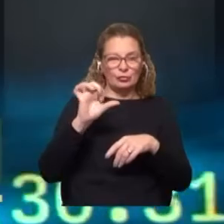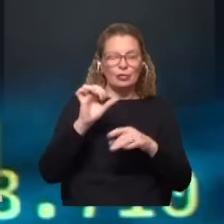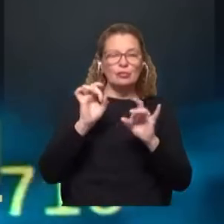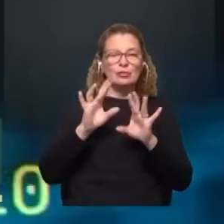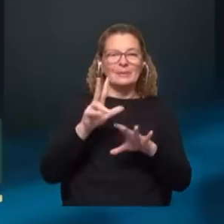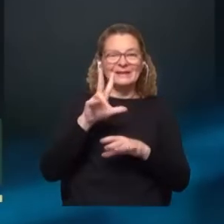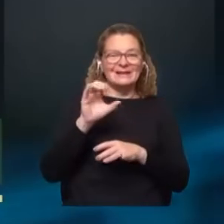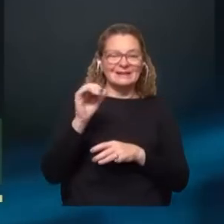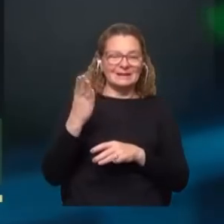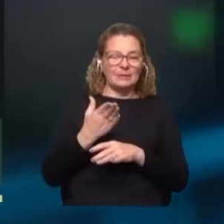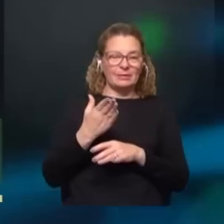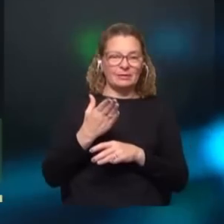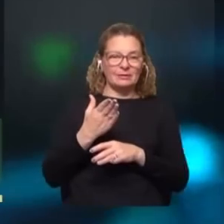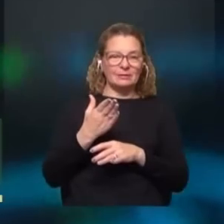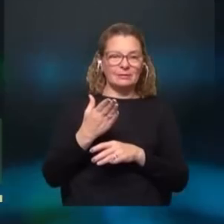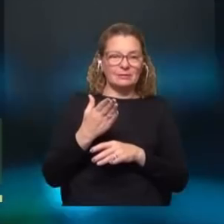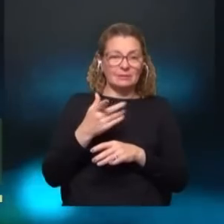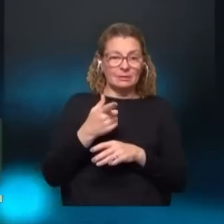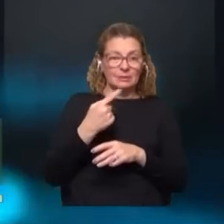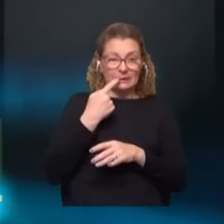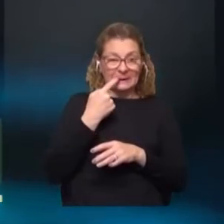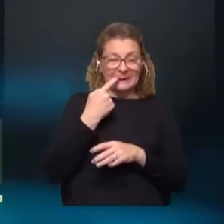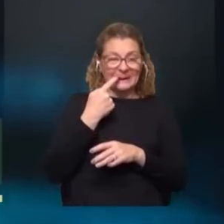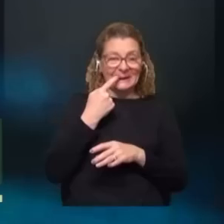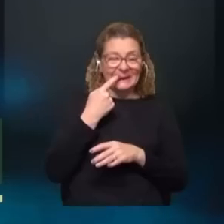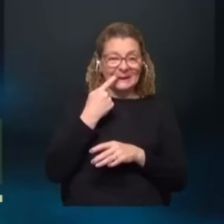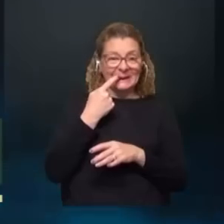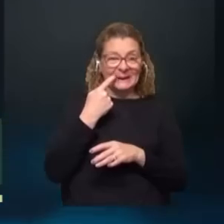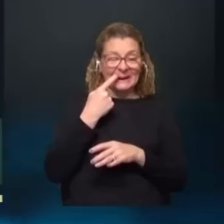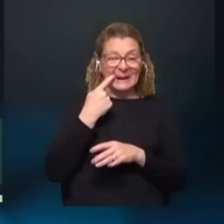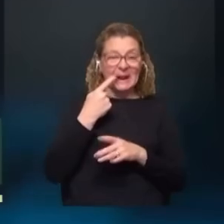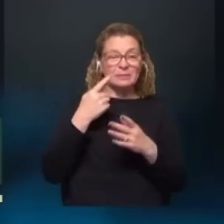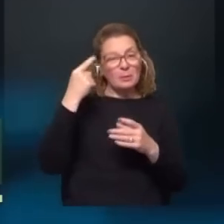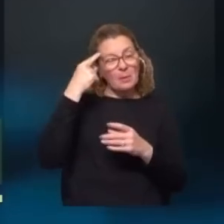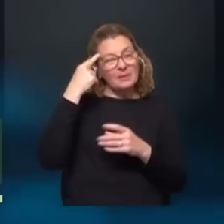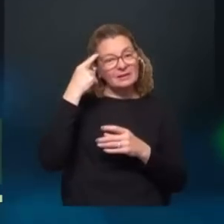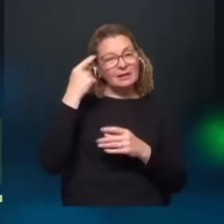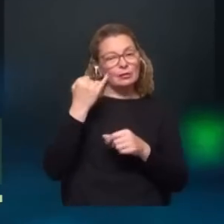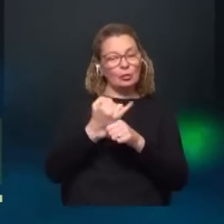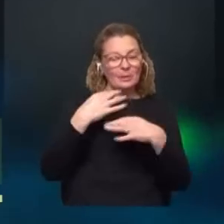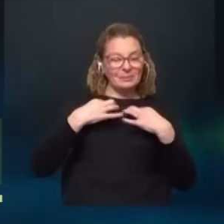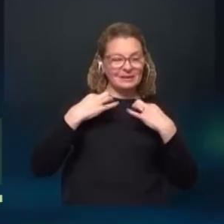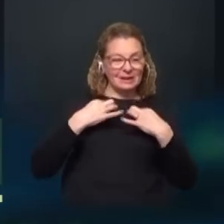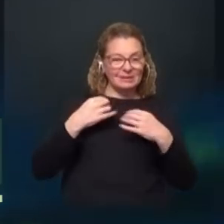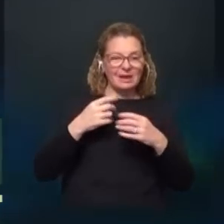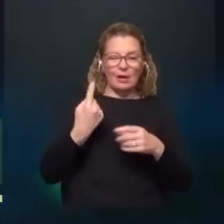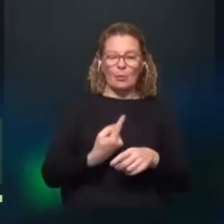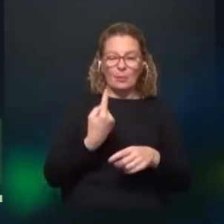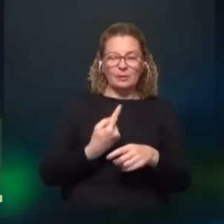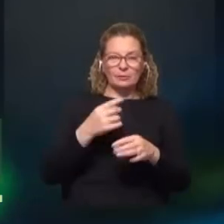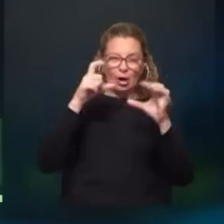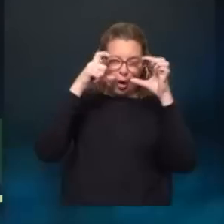el 30% de los rubros que releva y cuando decimos rubros Ahora nos vamos a meter pero estamos pensando en el indumentaria vestimenta electrodomésticos